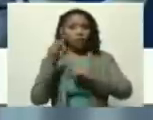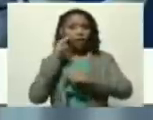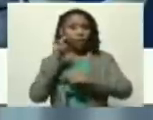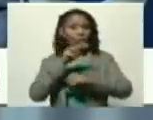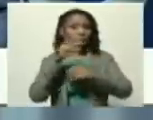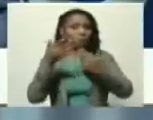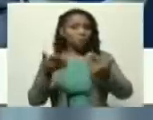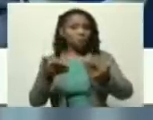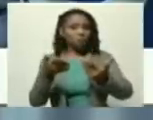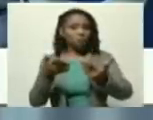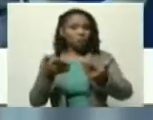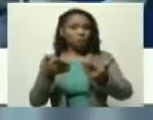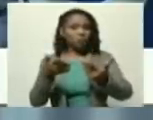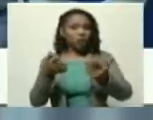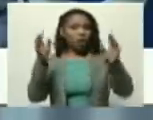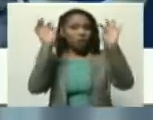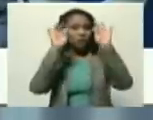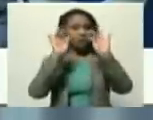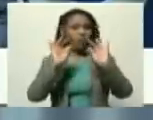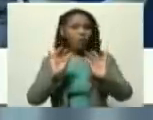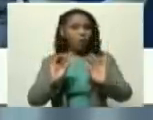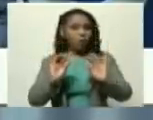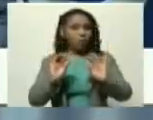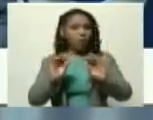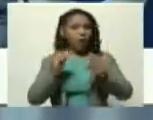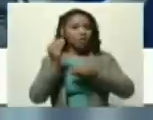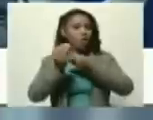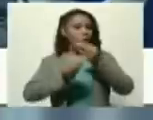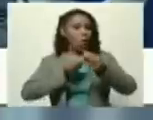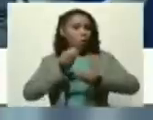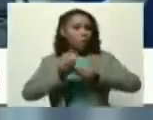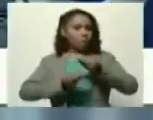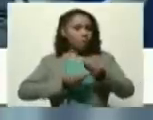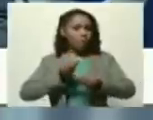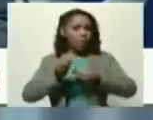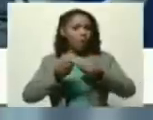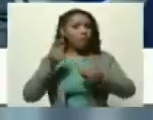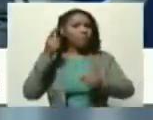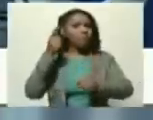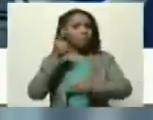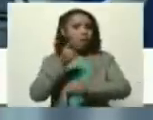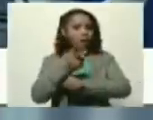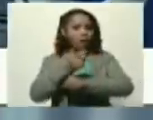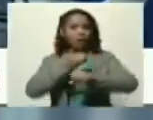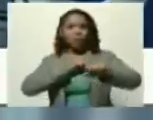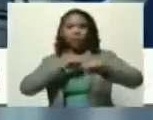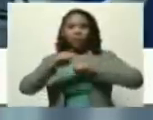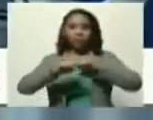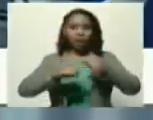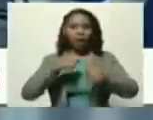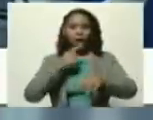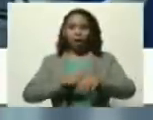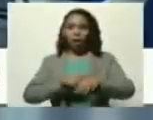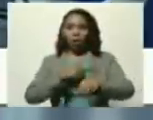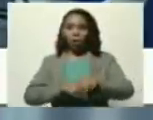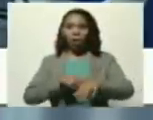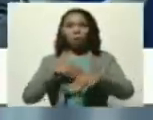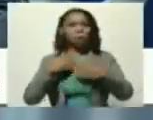con la forma y manera en la cual debe actuarse a la hora